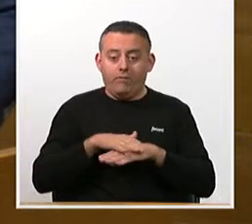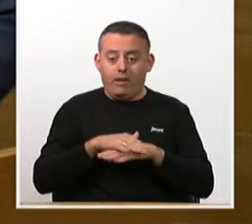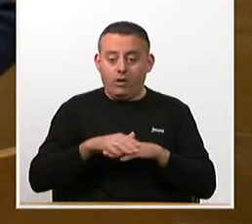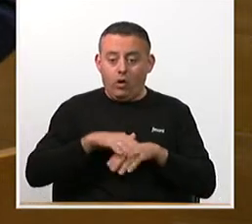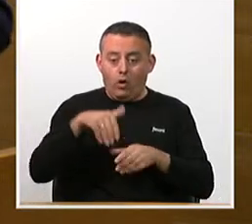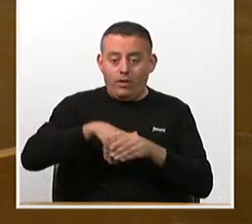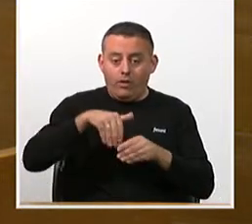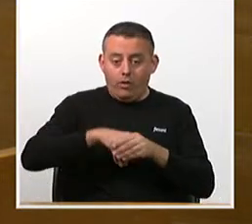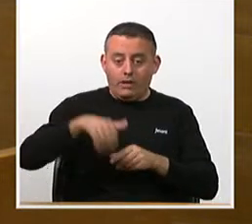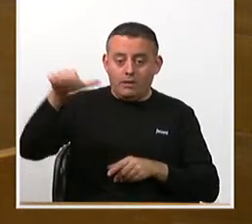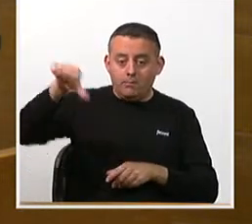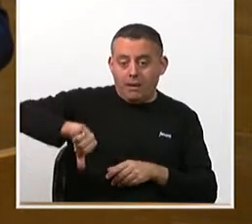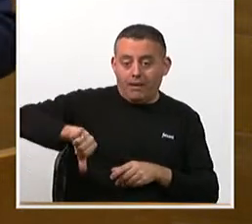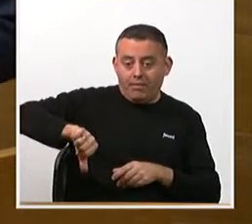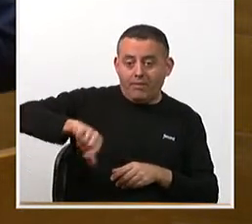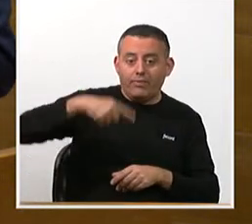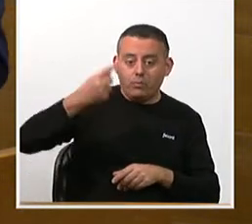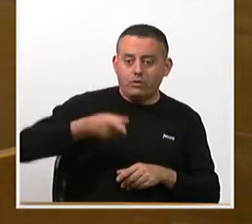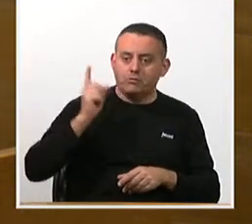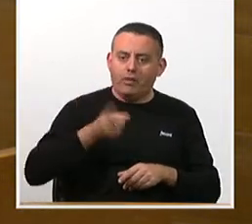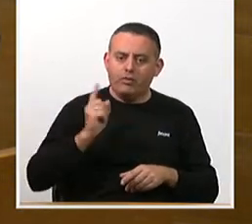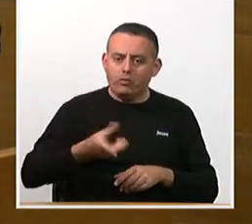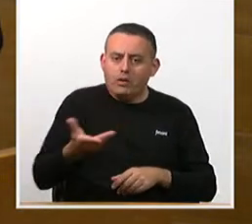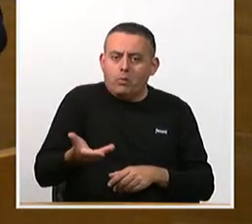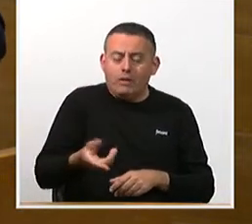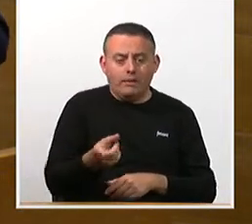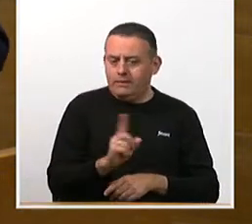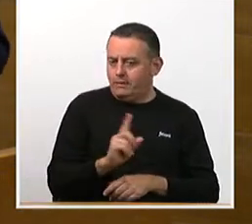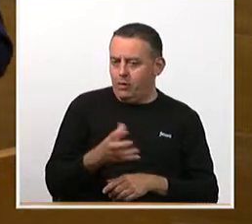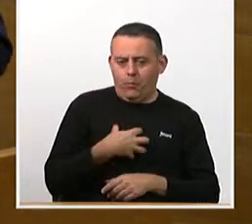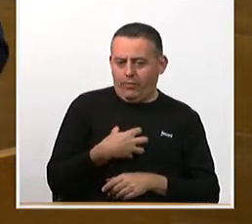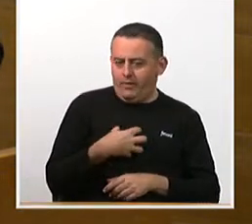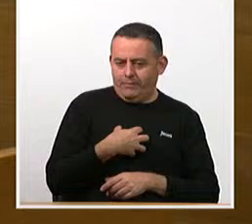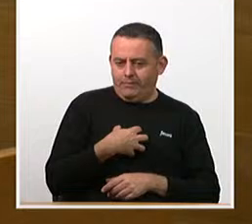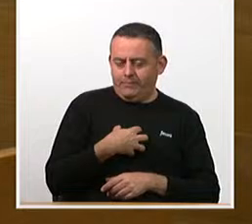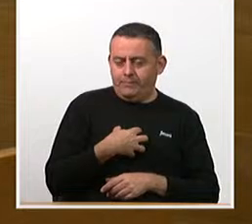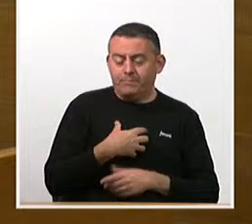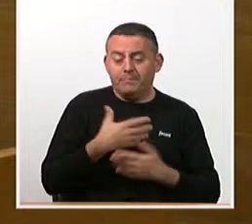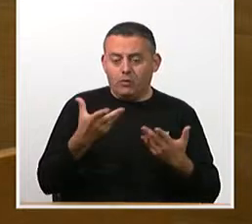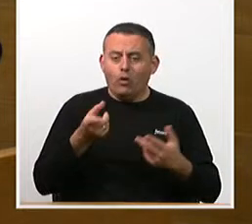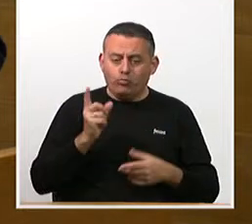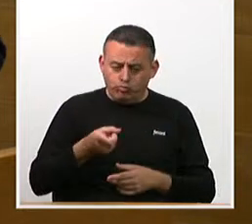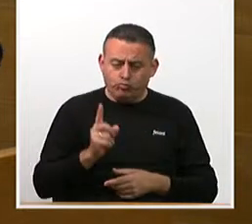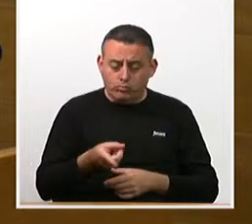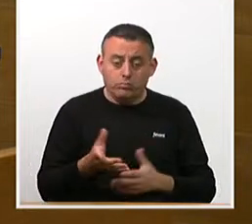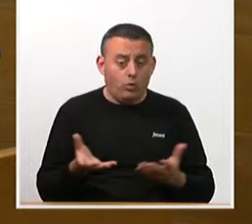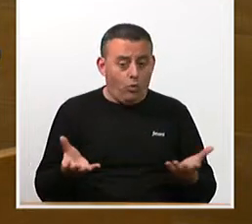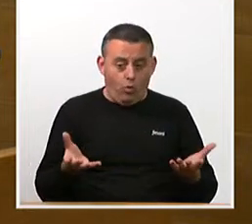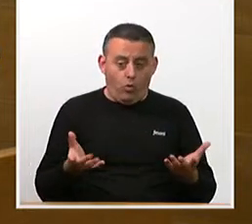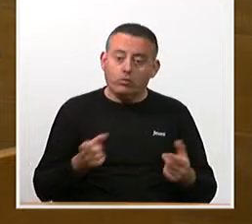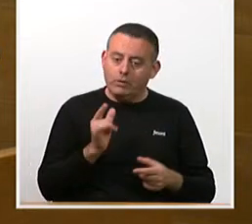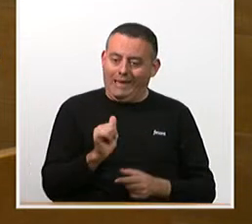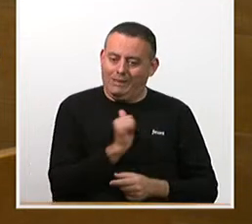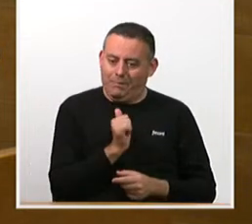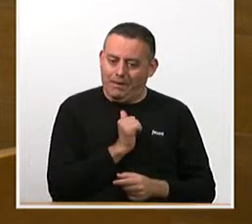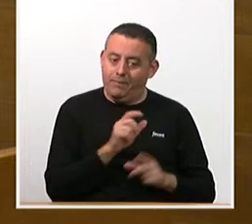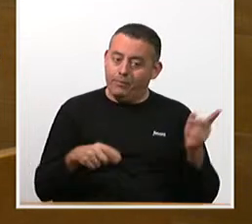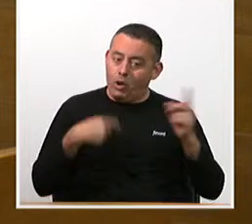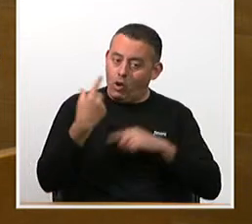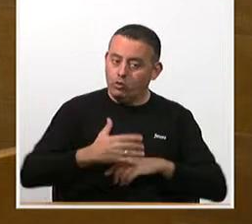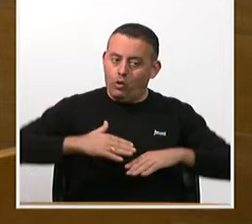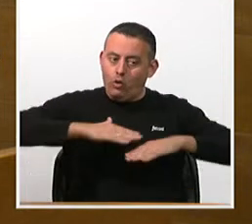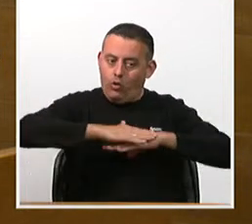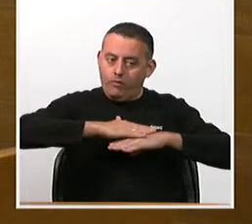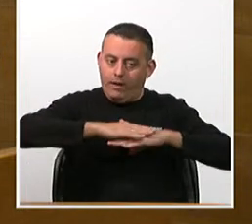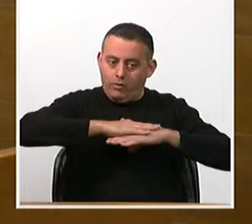elecciones dicha decisión debía de ser adoptada por el gobierno entrante que es el que debe decidir sobre la